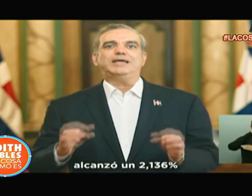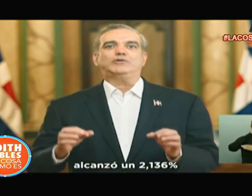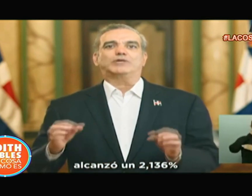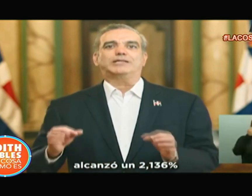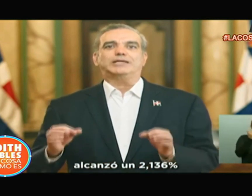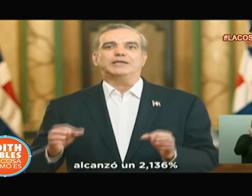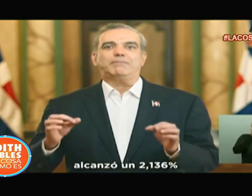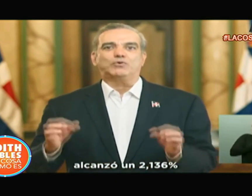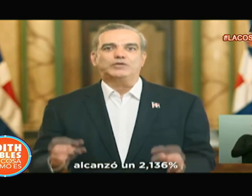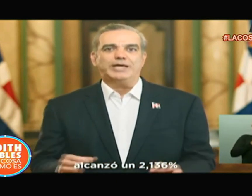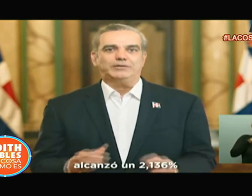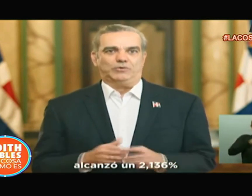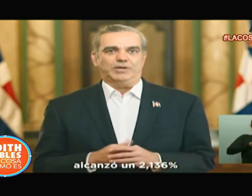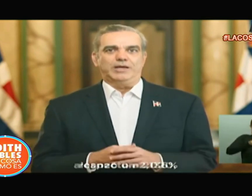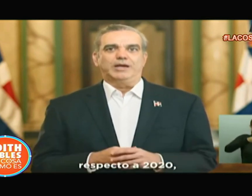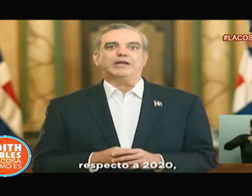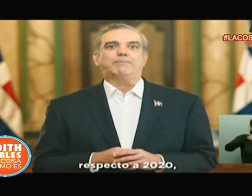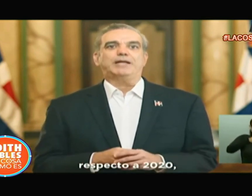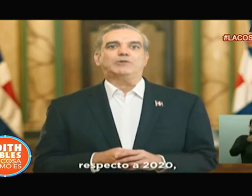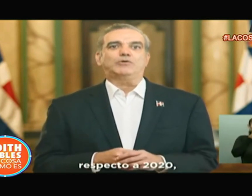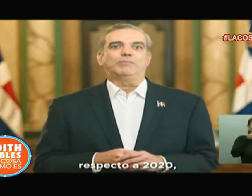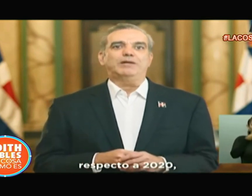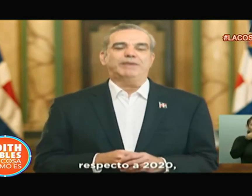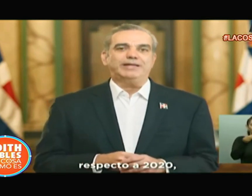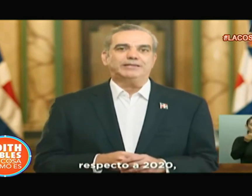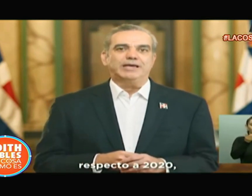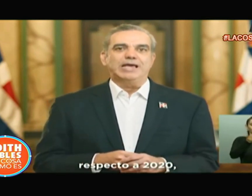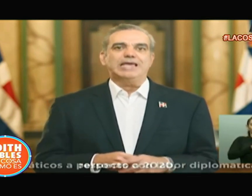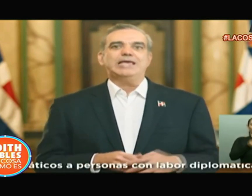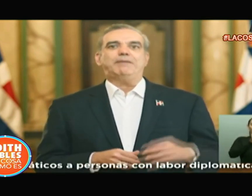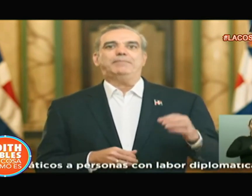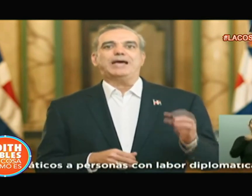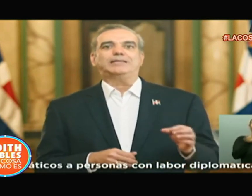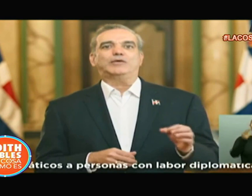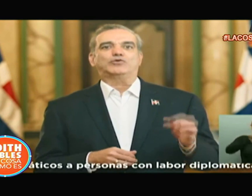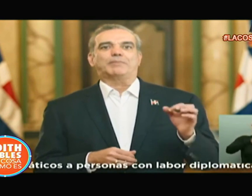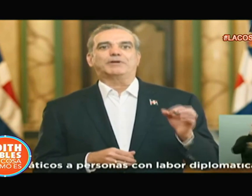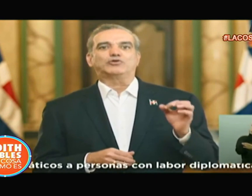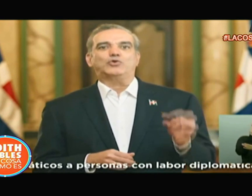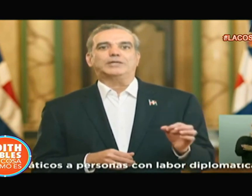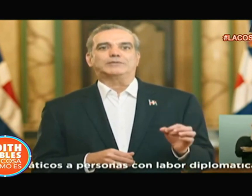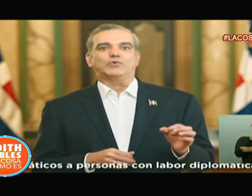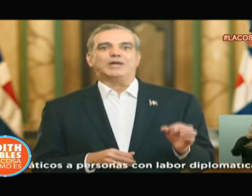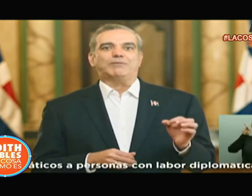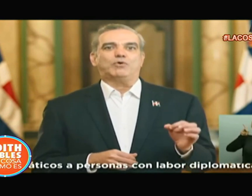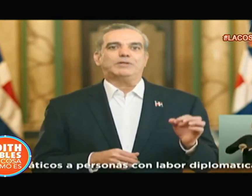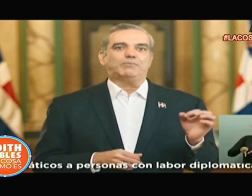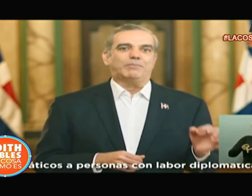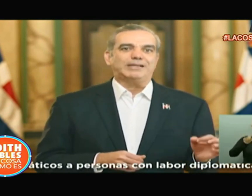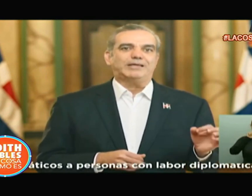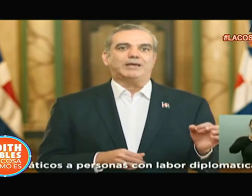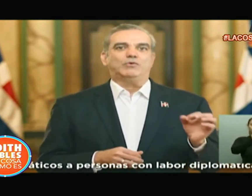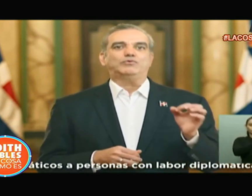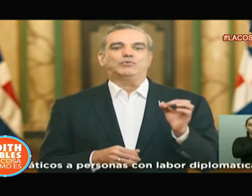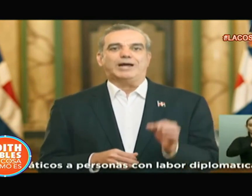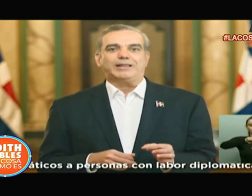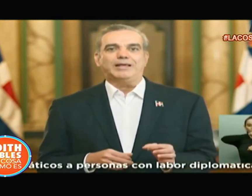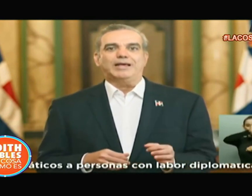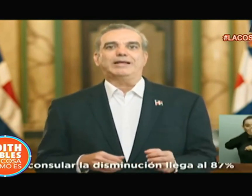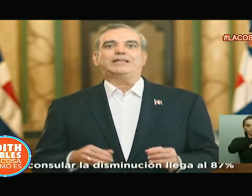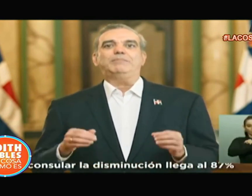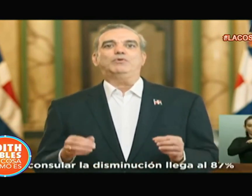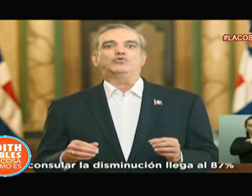mil 136 por ciento respecto al 2020 y en viáticos a las personas con labor diplomática y consular